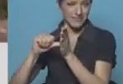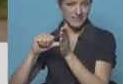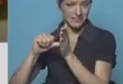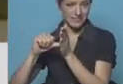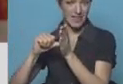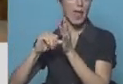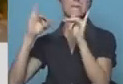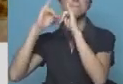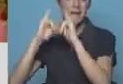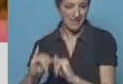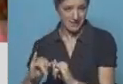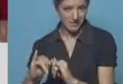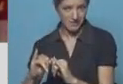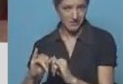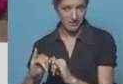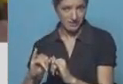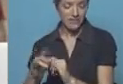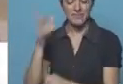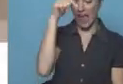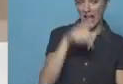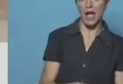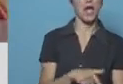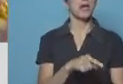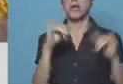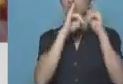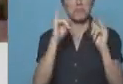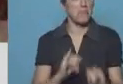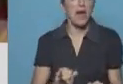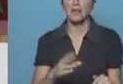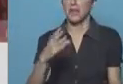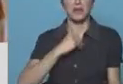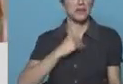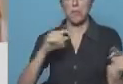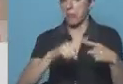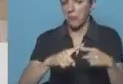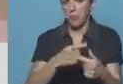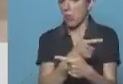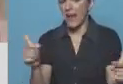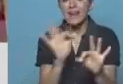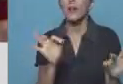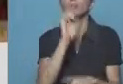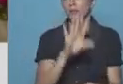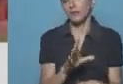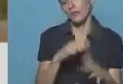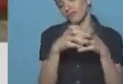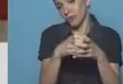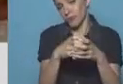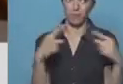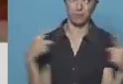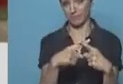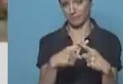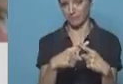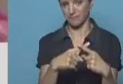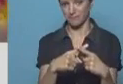en paz, sin enfrentamientos ni religiosos, ni étnicos. Los únicos enfrentamientos son los del fútbol y, bueno, y los